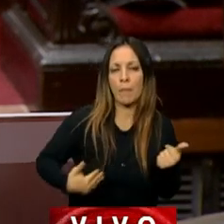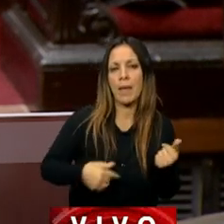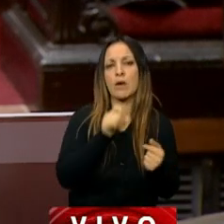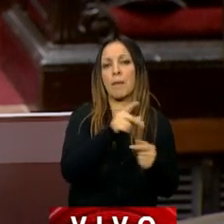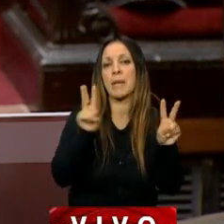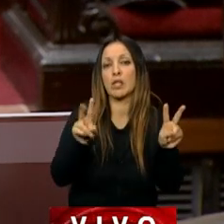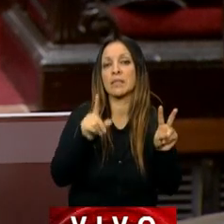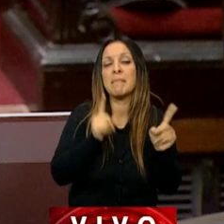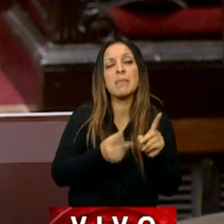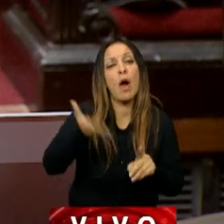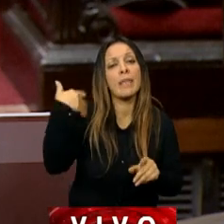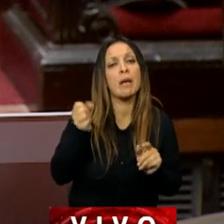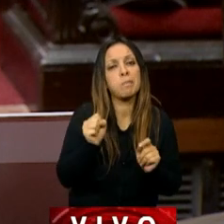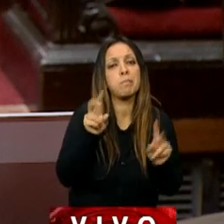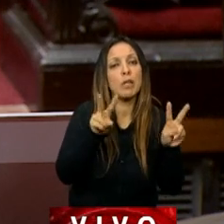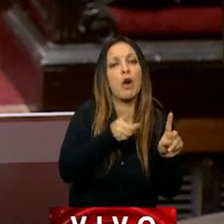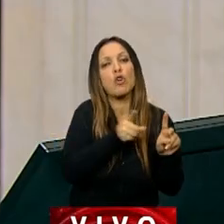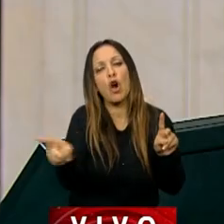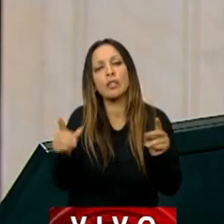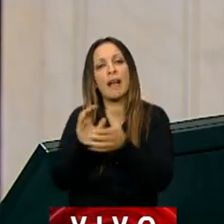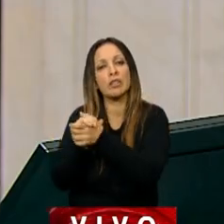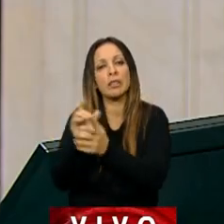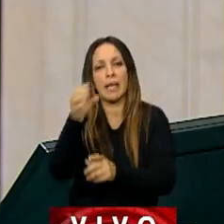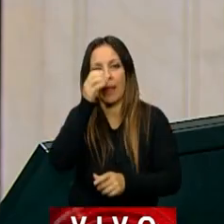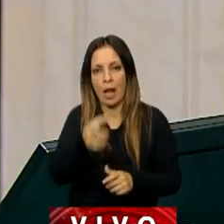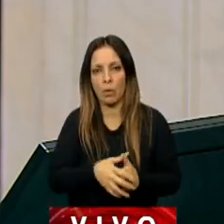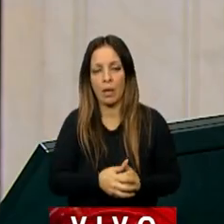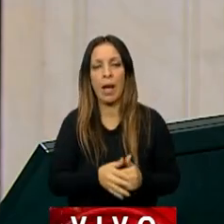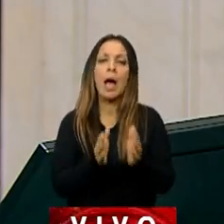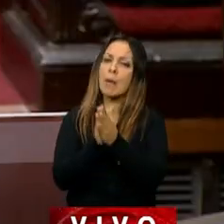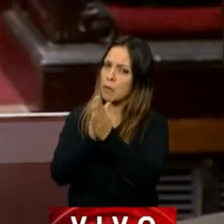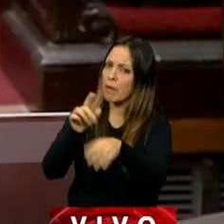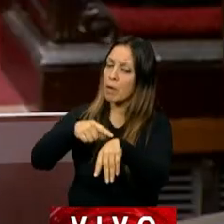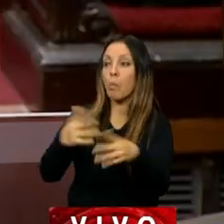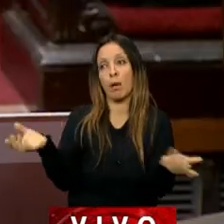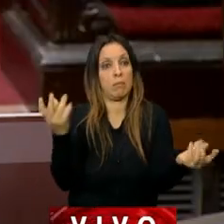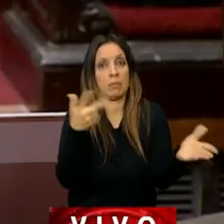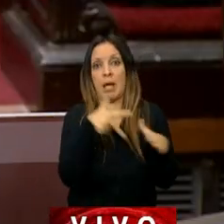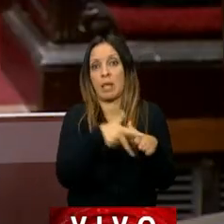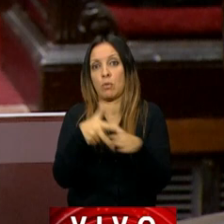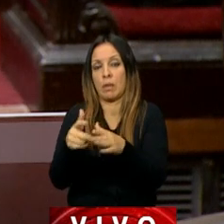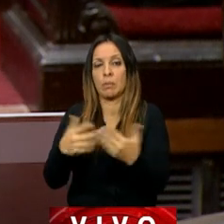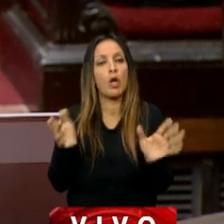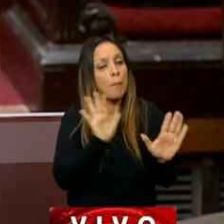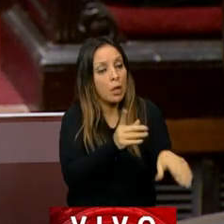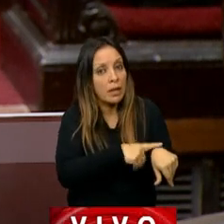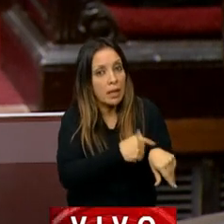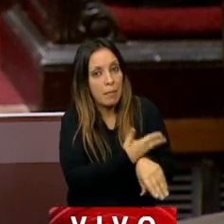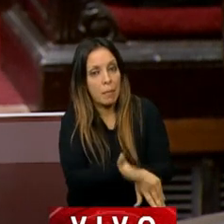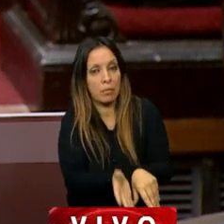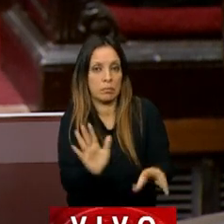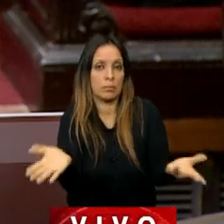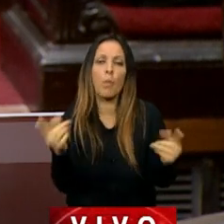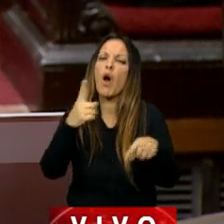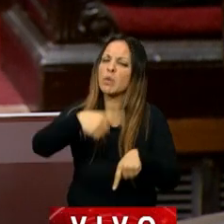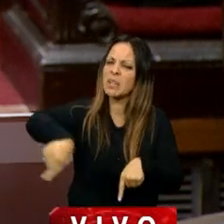aplicó diputado, el peronismo contra Alfonsín y de la Rúa. Iglesias, ya termino, tuve muchas interrupciones y voy a terminar. Pero está pasado.